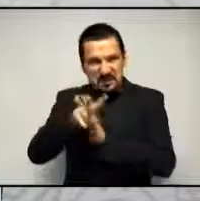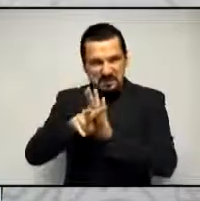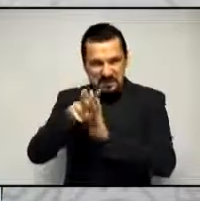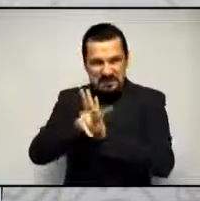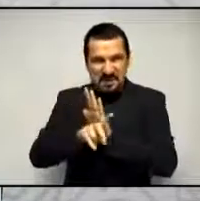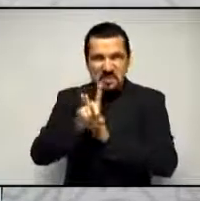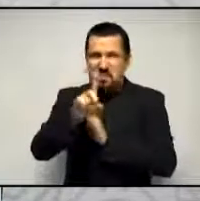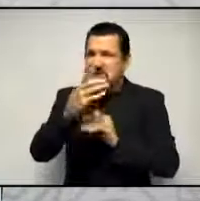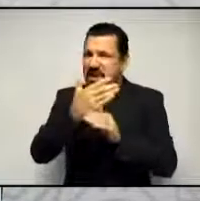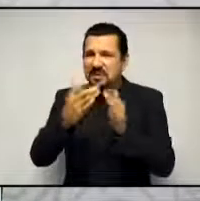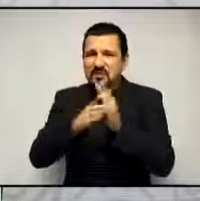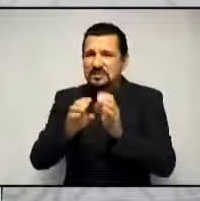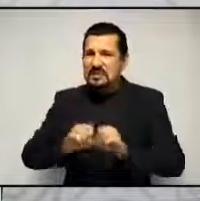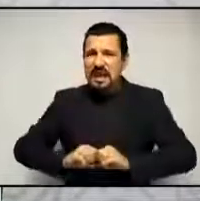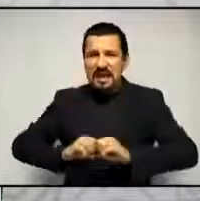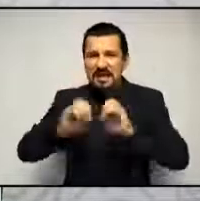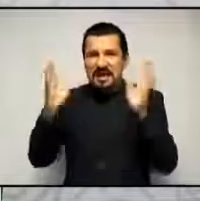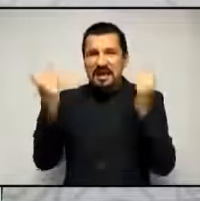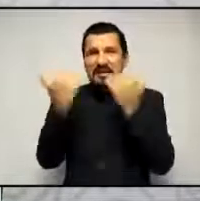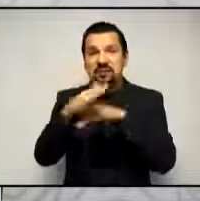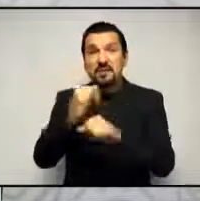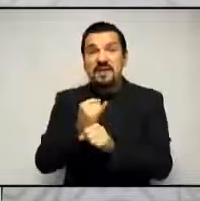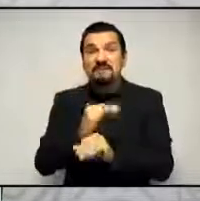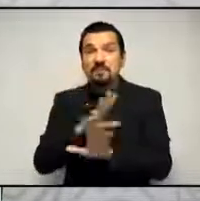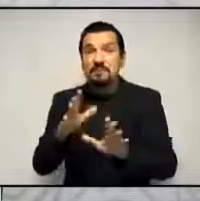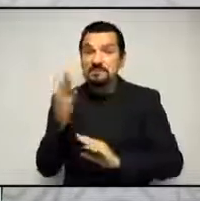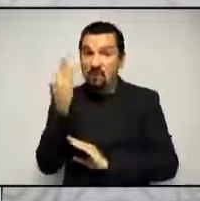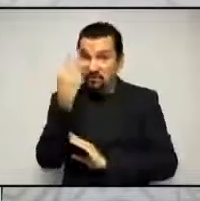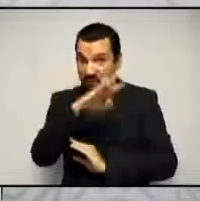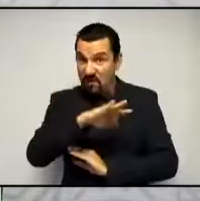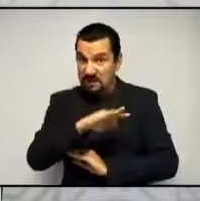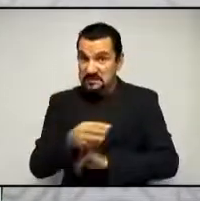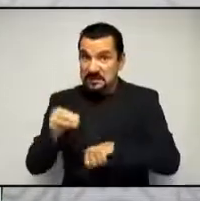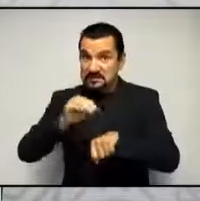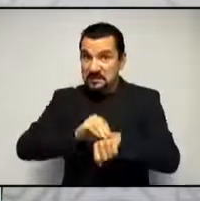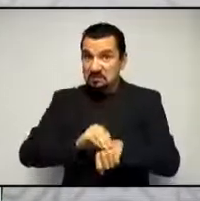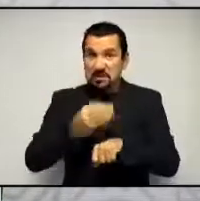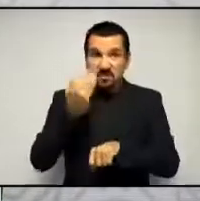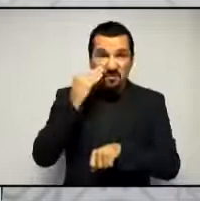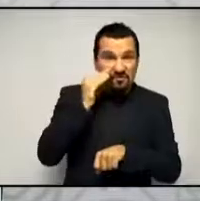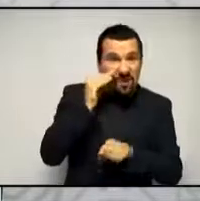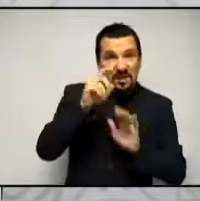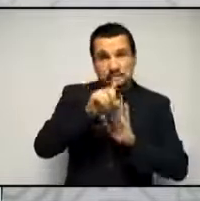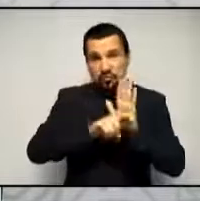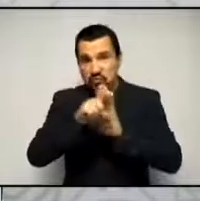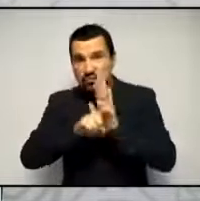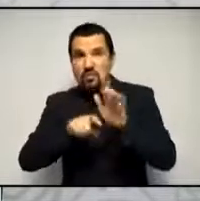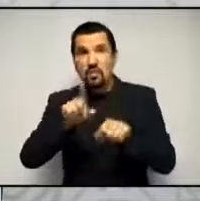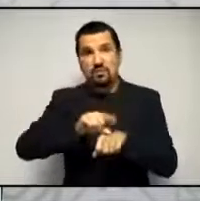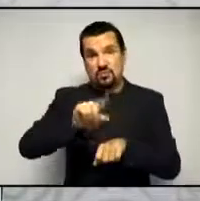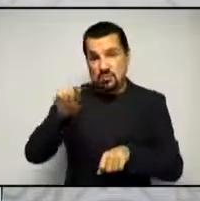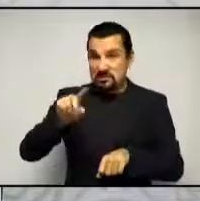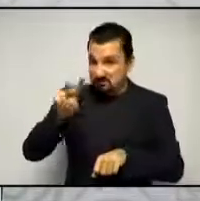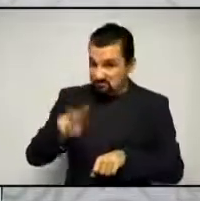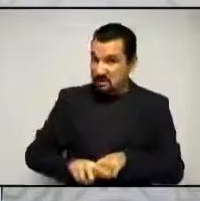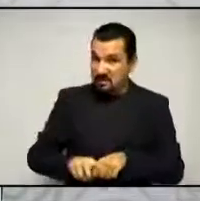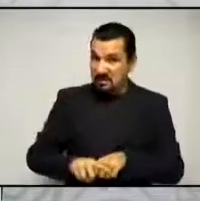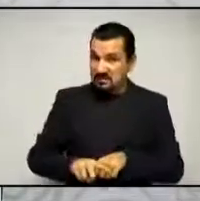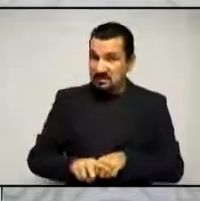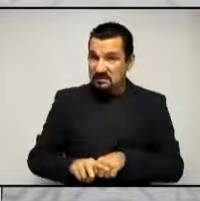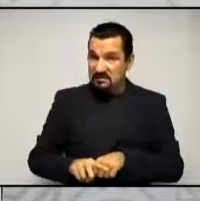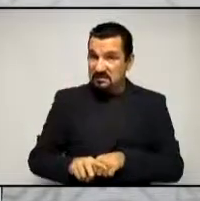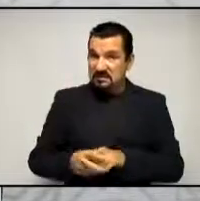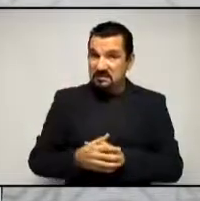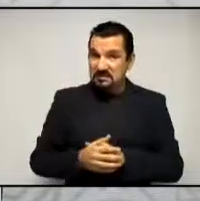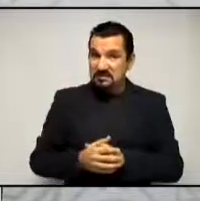aclaración sobre información falsa que se está difundiendo en redes sociales por cierto con más intensidad